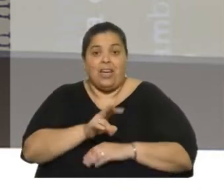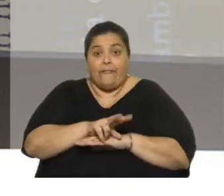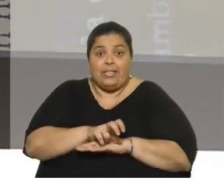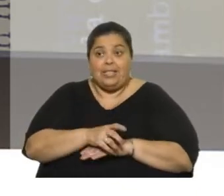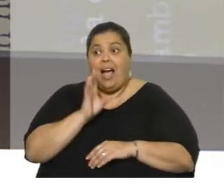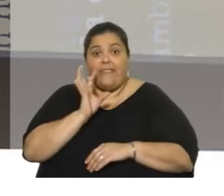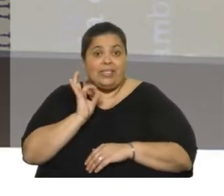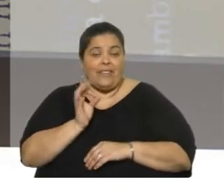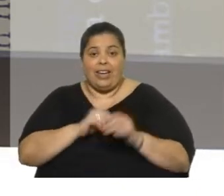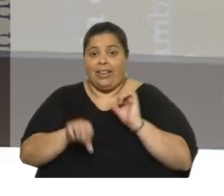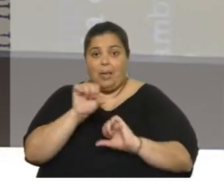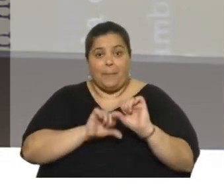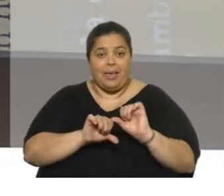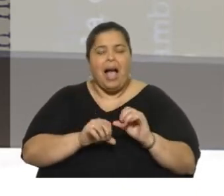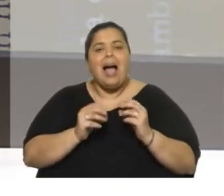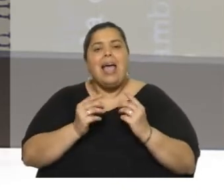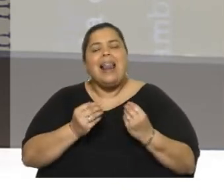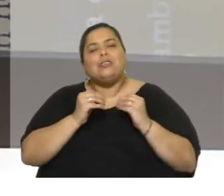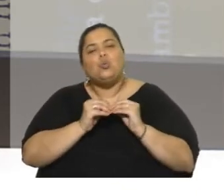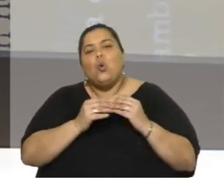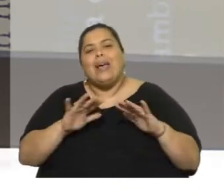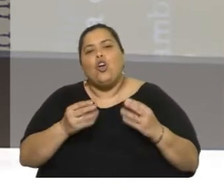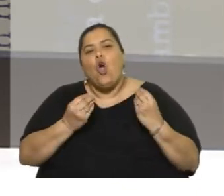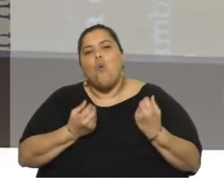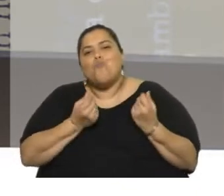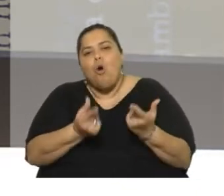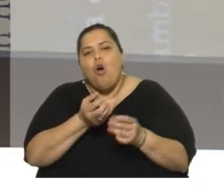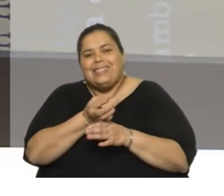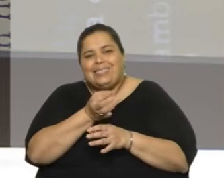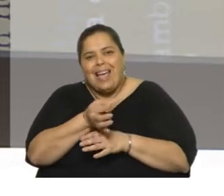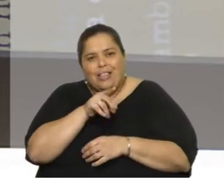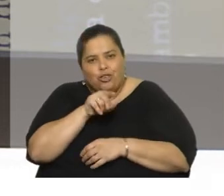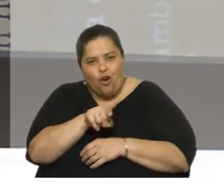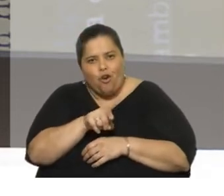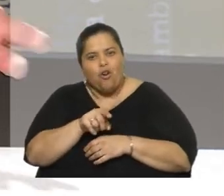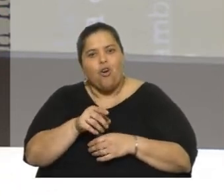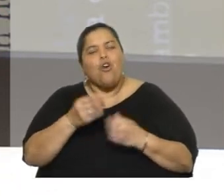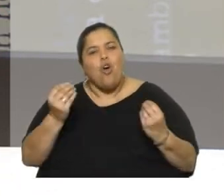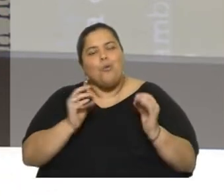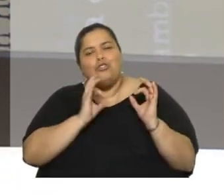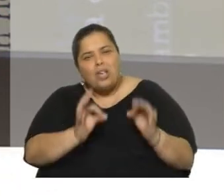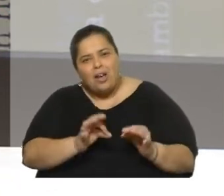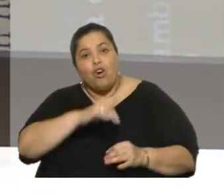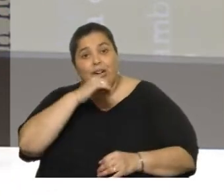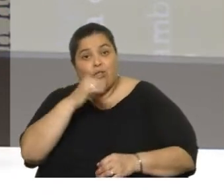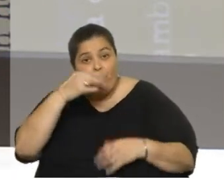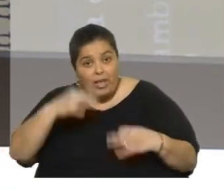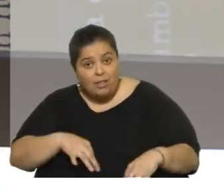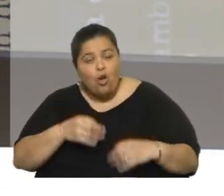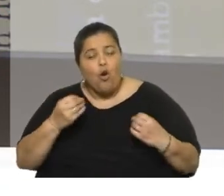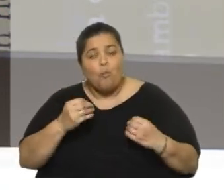saber química. El asunto es cómo llega el aprendizaje de esa química. Si llega a resolver... Yo puedo decir, bueno, a ver, primer